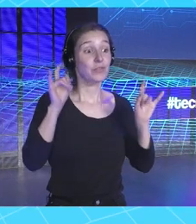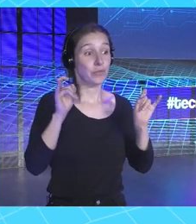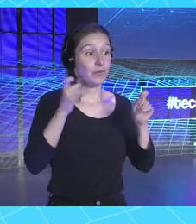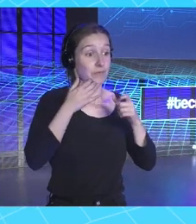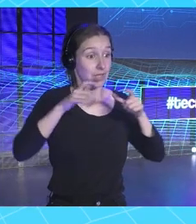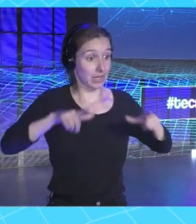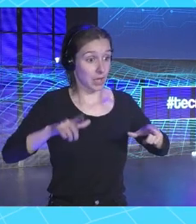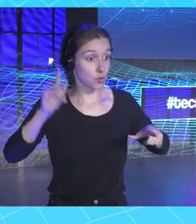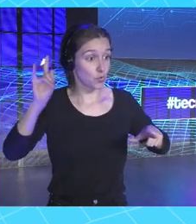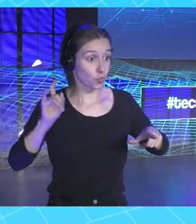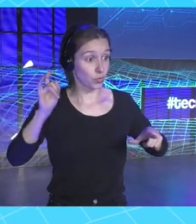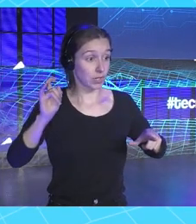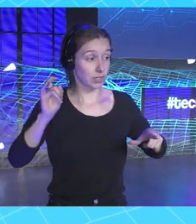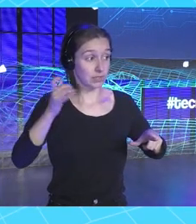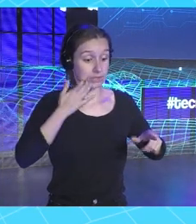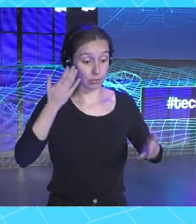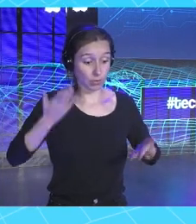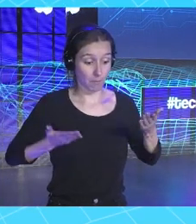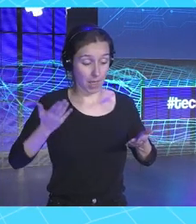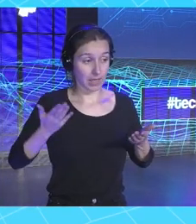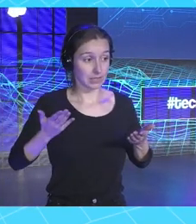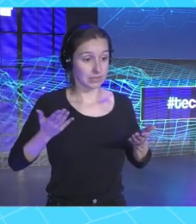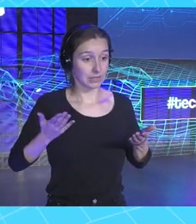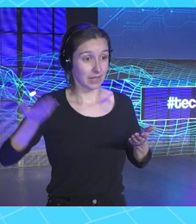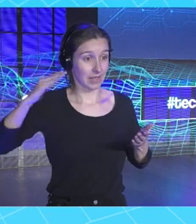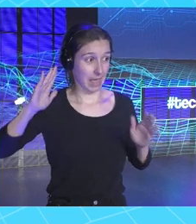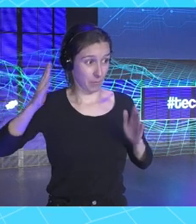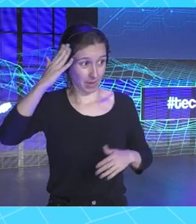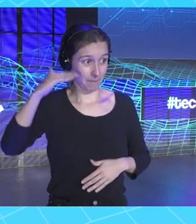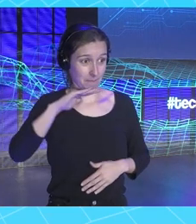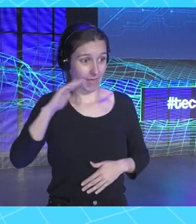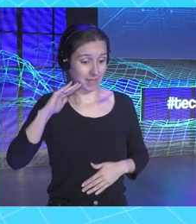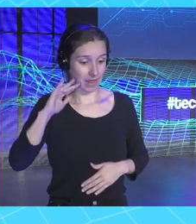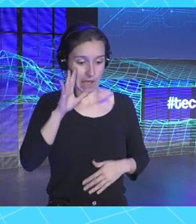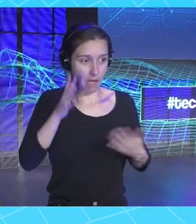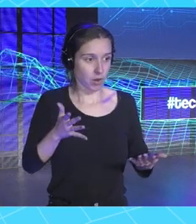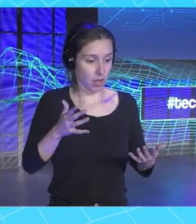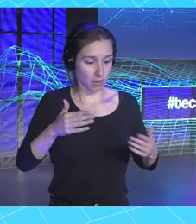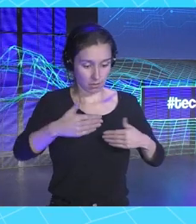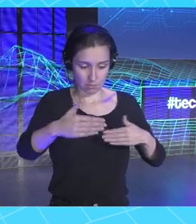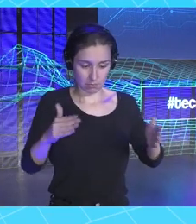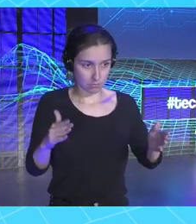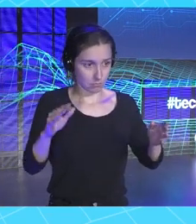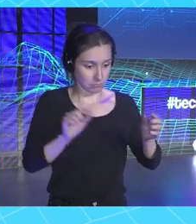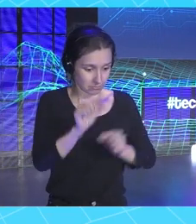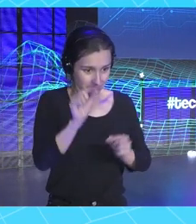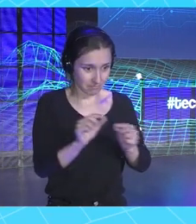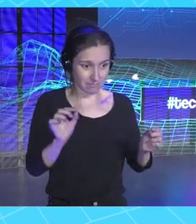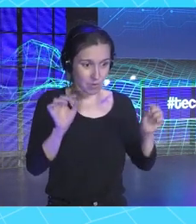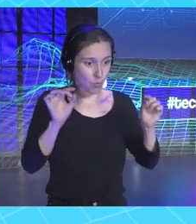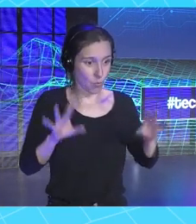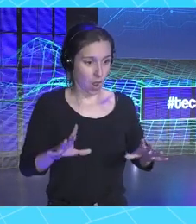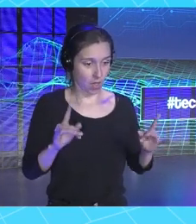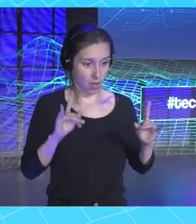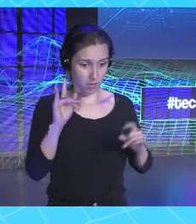los routers son del mismo tamaño cuando en la época de mis padres que ahora mismo tamaño los routers son enormes no han cambiado